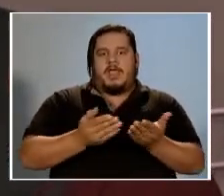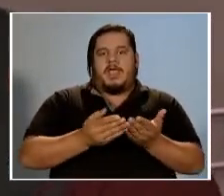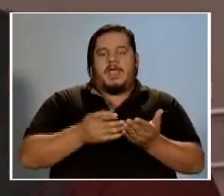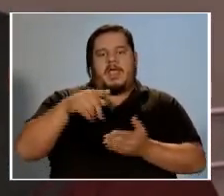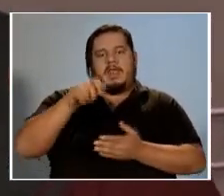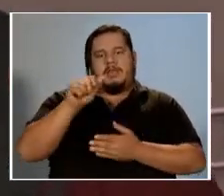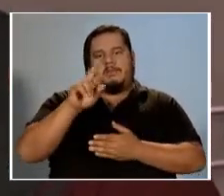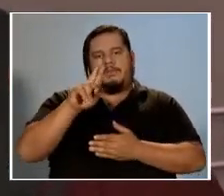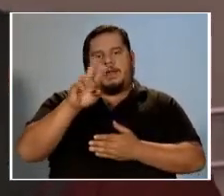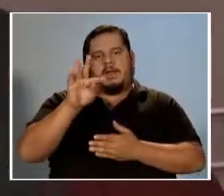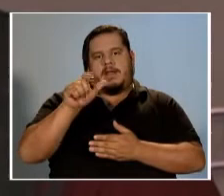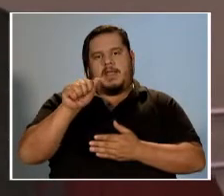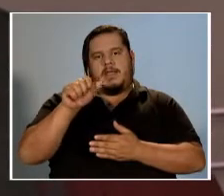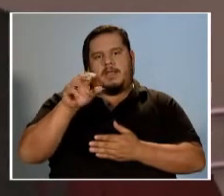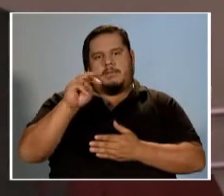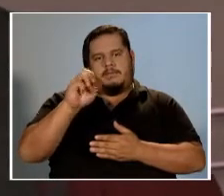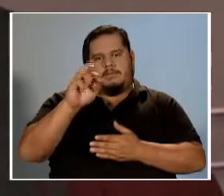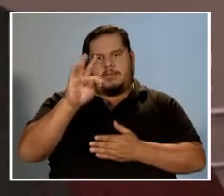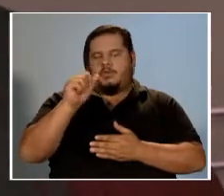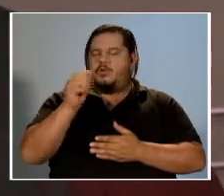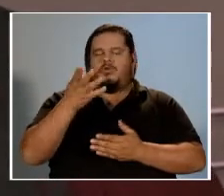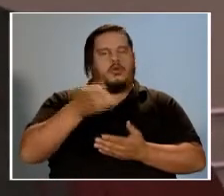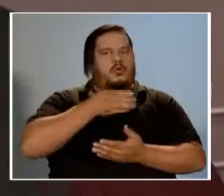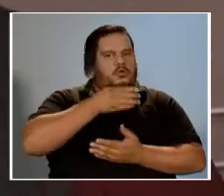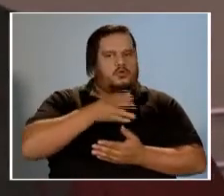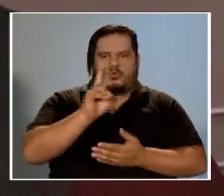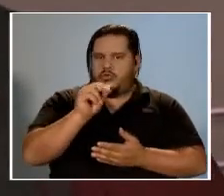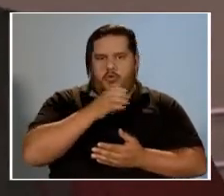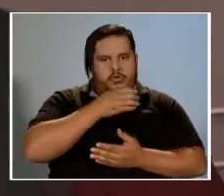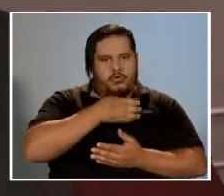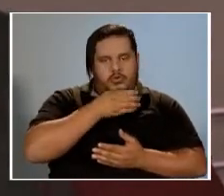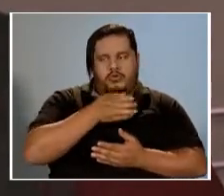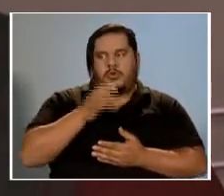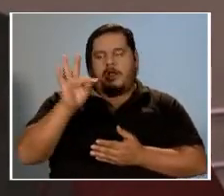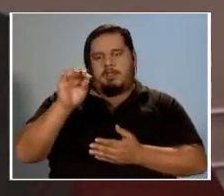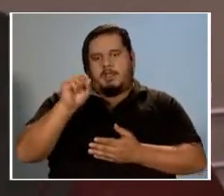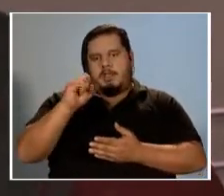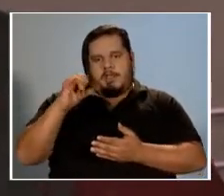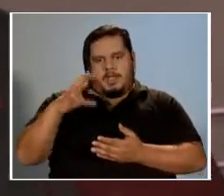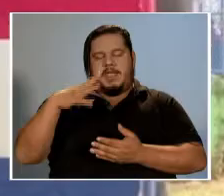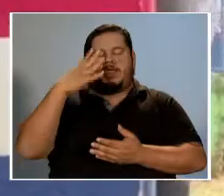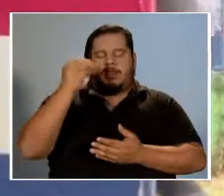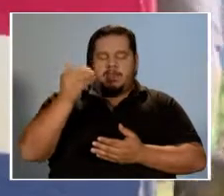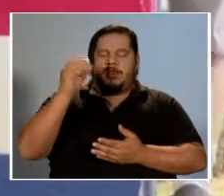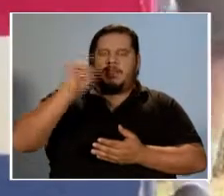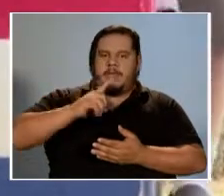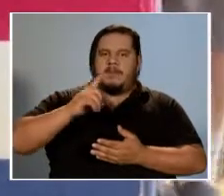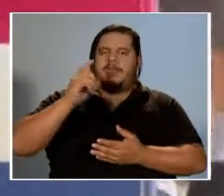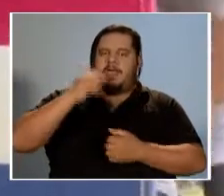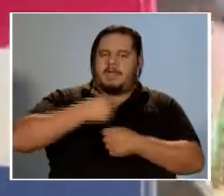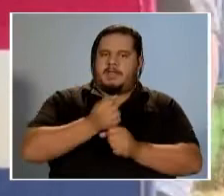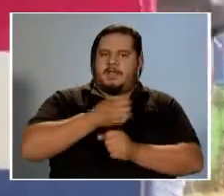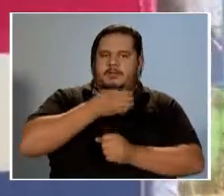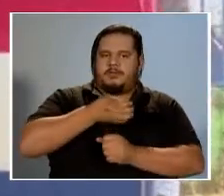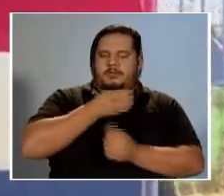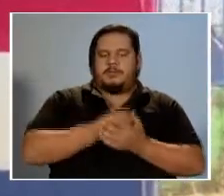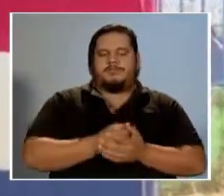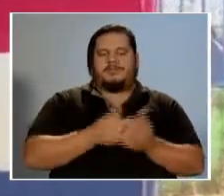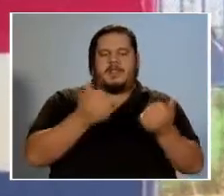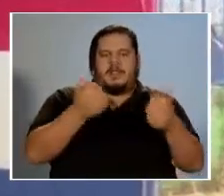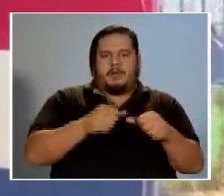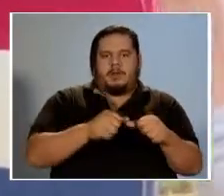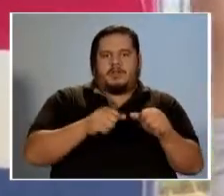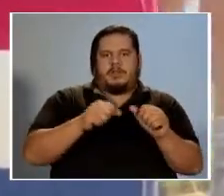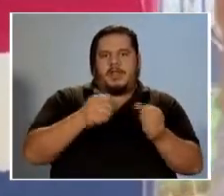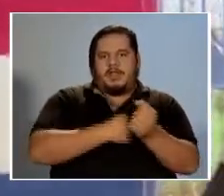consultó al Tribunal Supremo de Elecciones ese proyecto y que debía hacerlo según las pautas constitucionales. El acuerdo de la Sala Constitucional